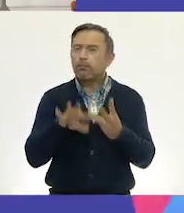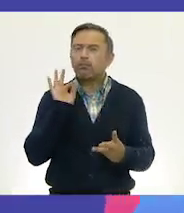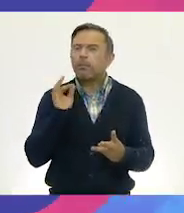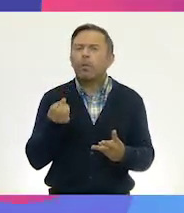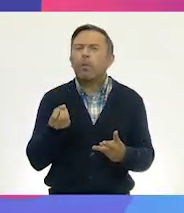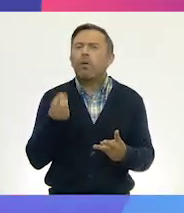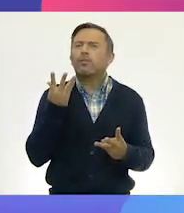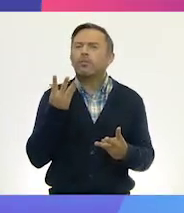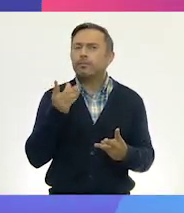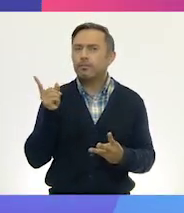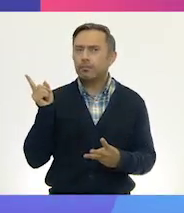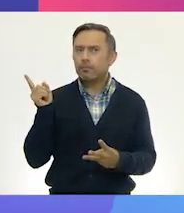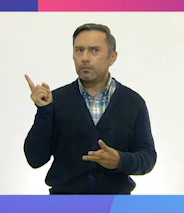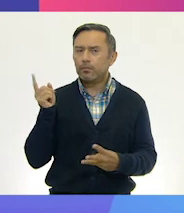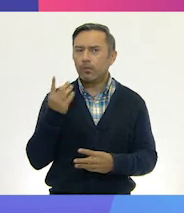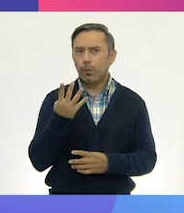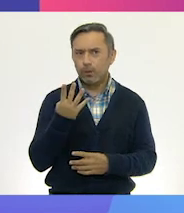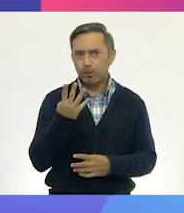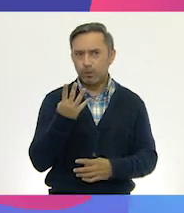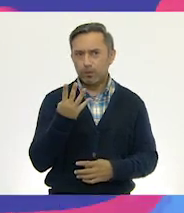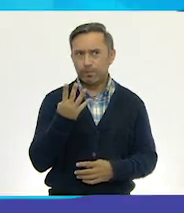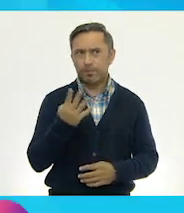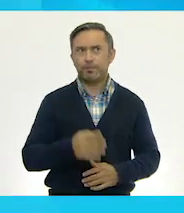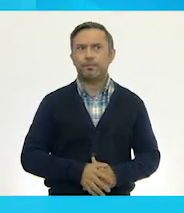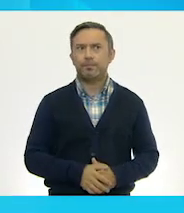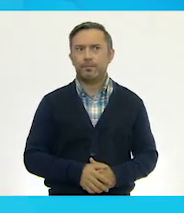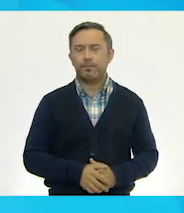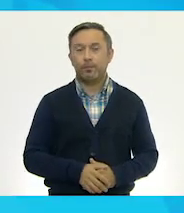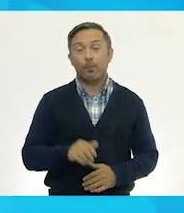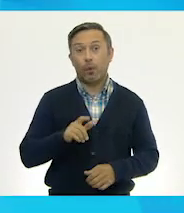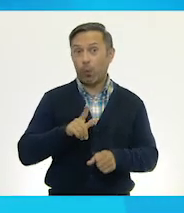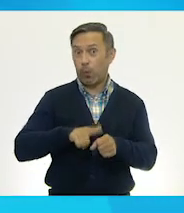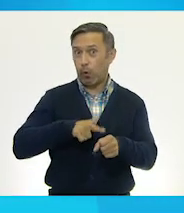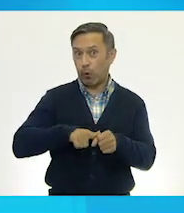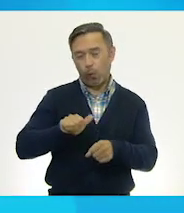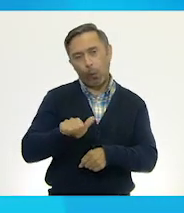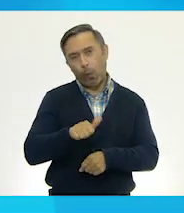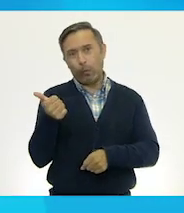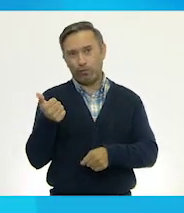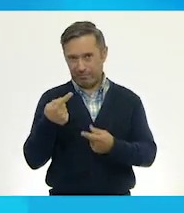4. Vas a tener que poner 4 fichas de otro color.